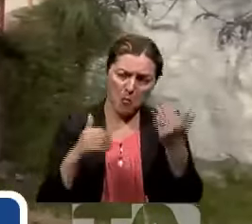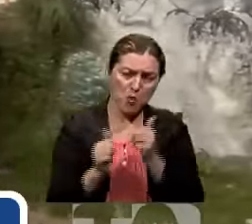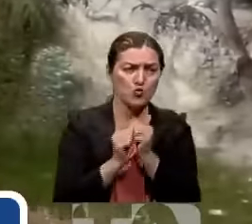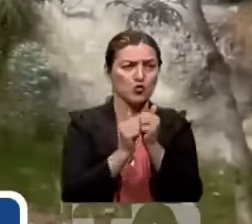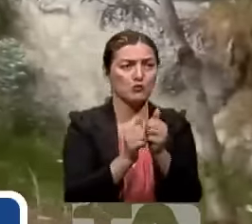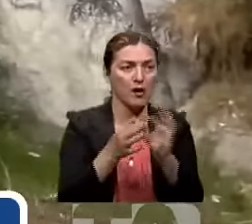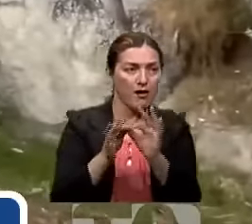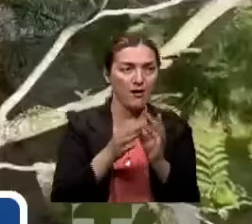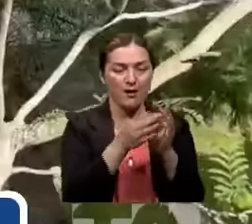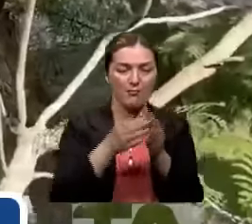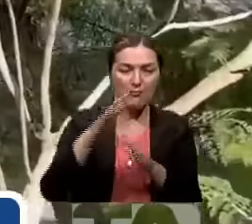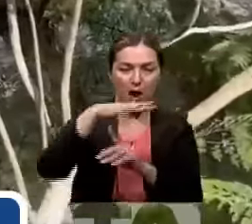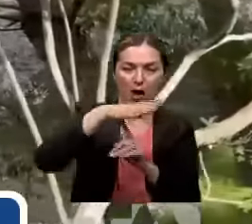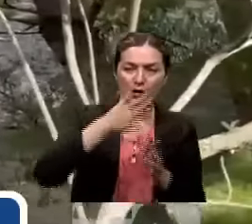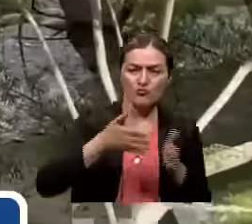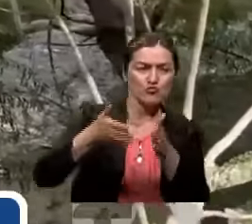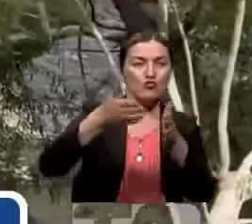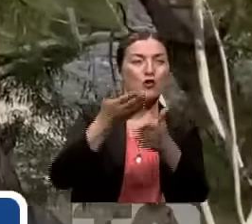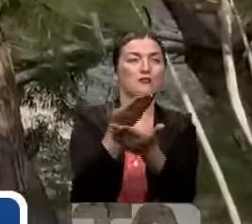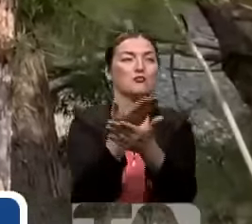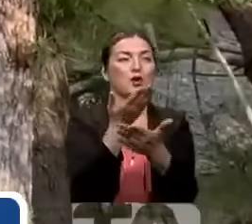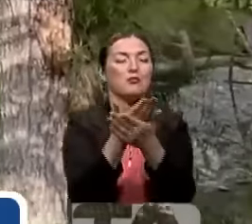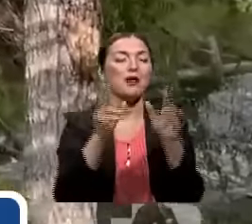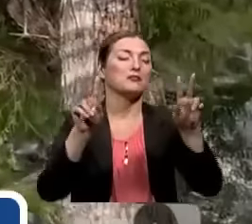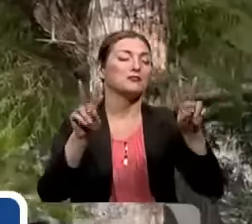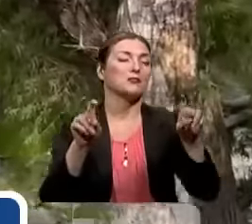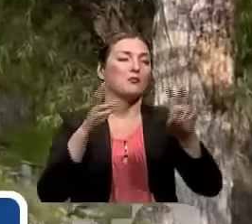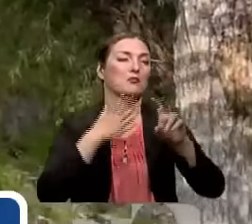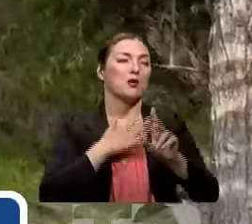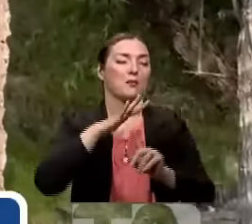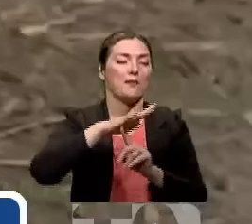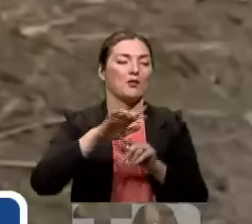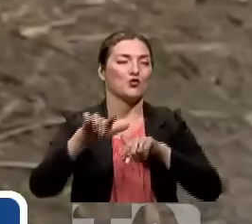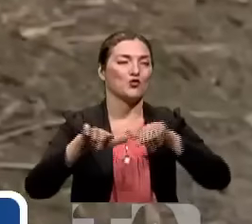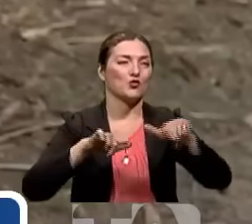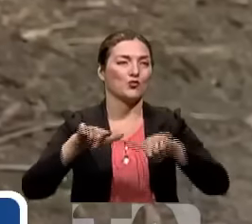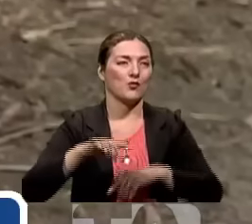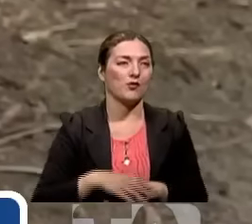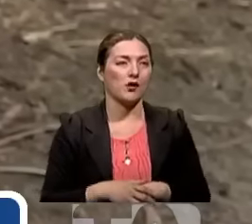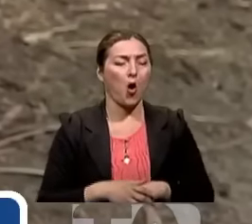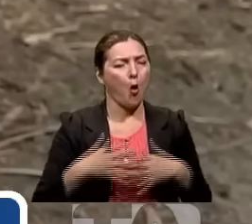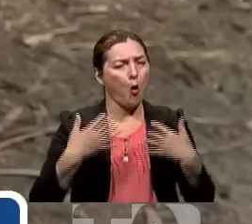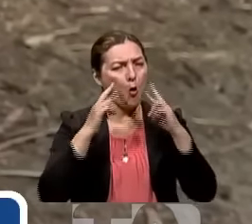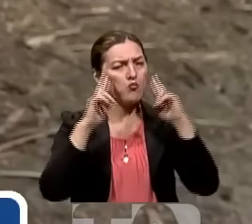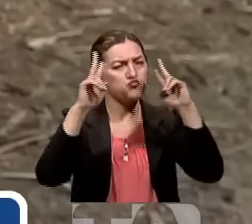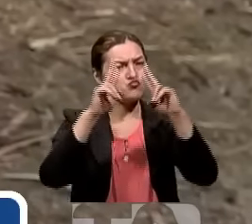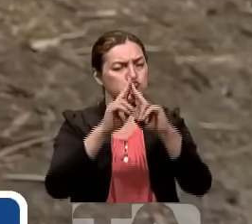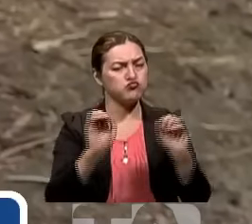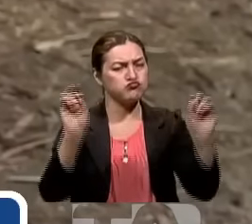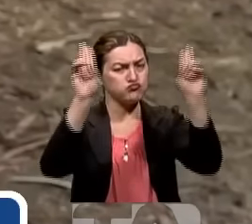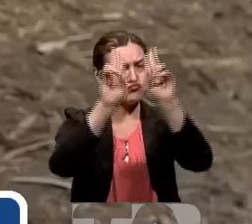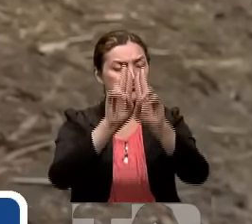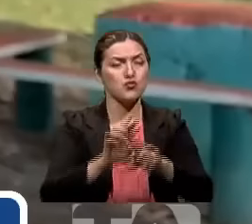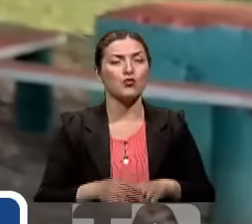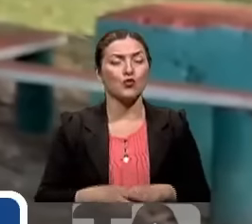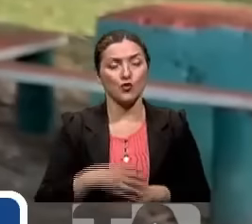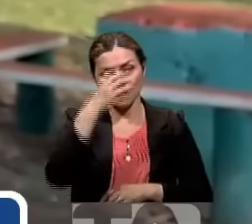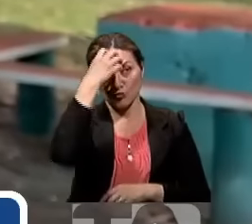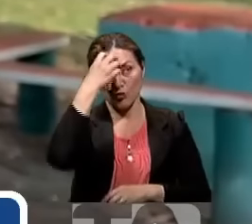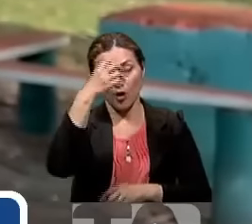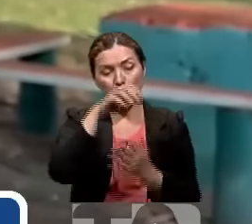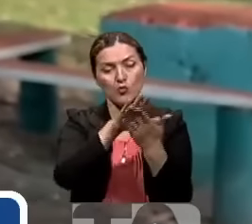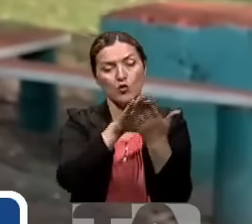Parque Lineal de la Tebaida en una iniciativa denominada Mi Parque, Mi Espacio, que ha recibido un reconocimiento de la UNESCO. Es